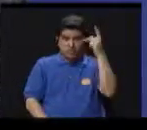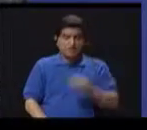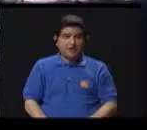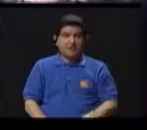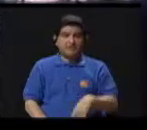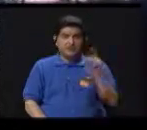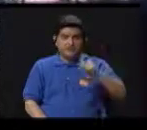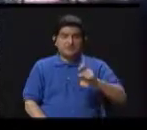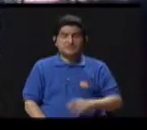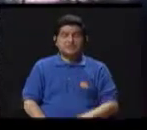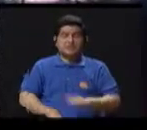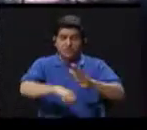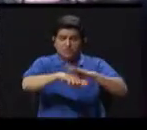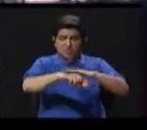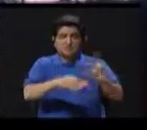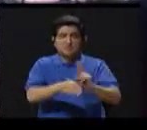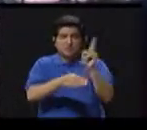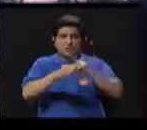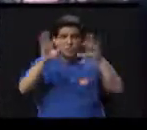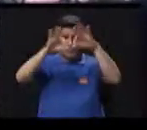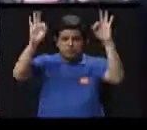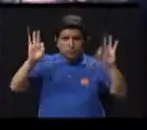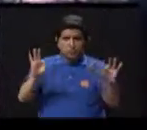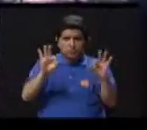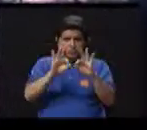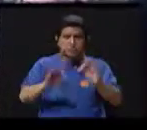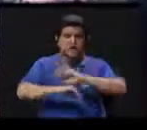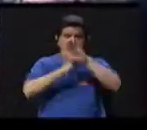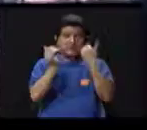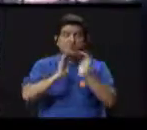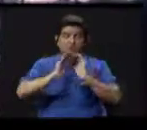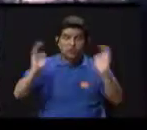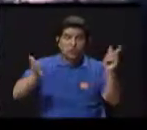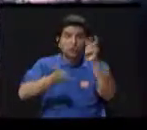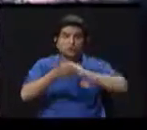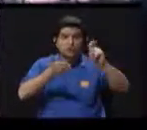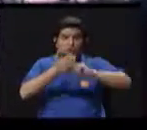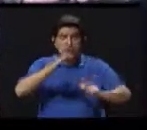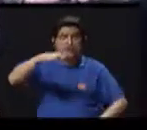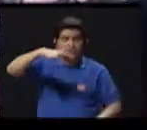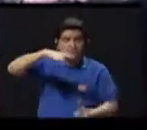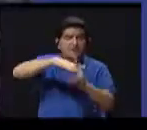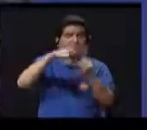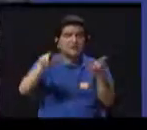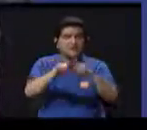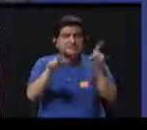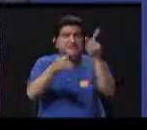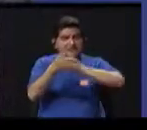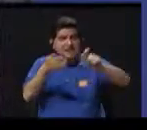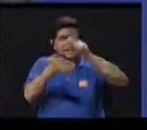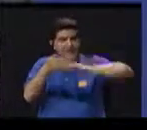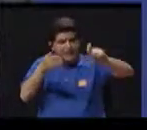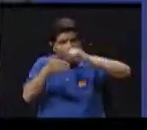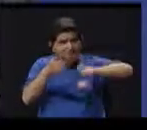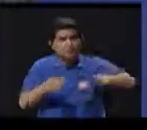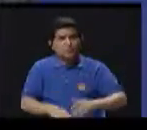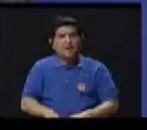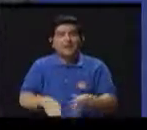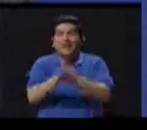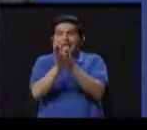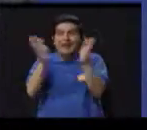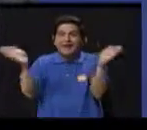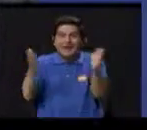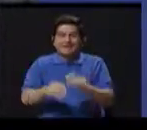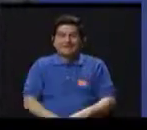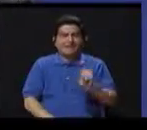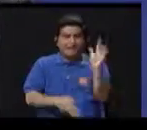consentimiento de utilizar la imagen de sus hijos, sino además de todos los demás chiquitos de la escuela, que salga la imagen de la escuela. Bueno, que además, pues, en